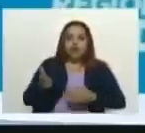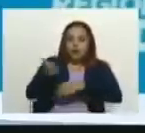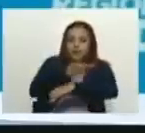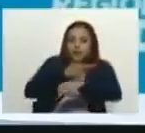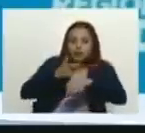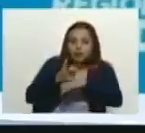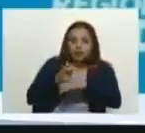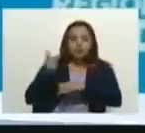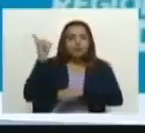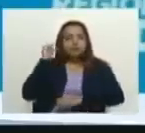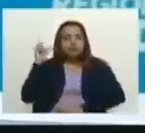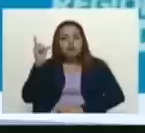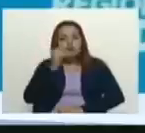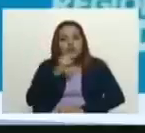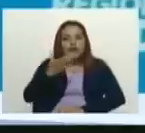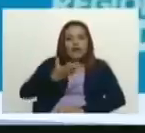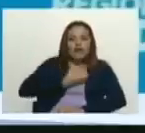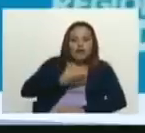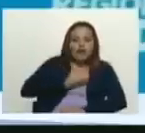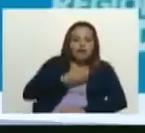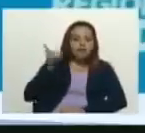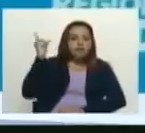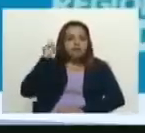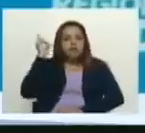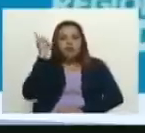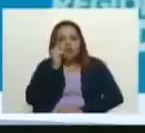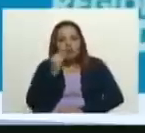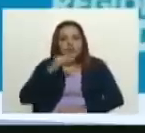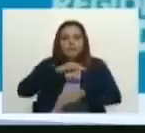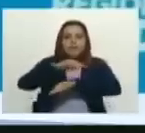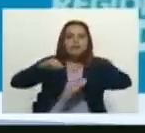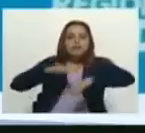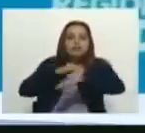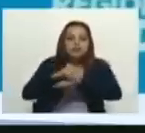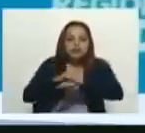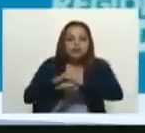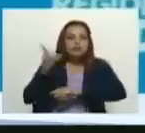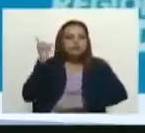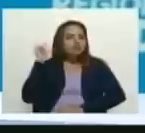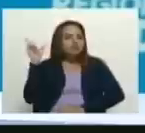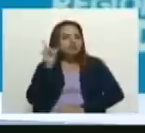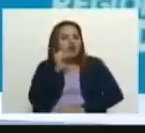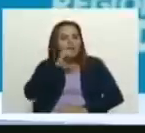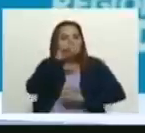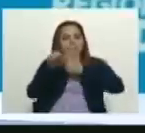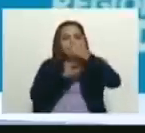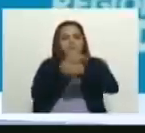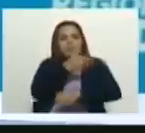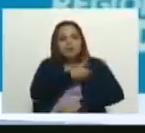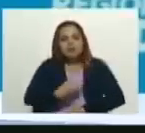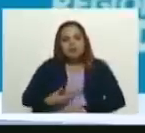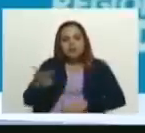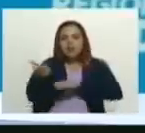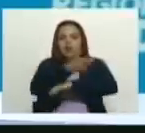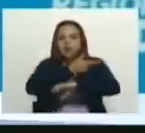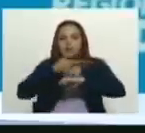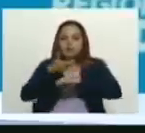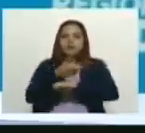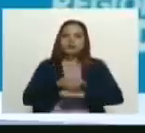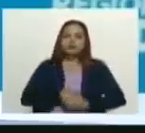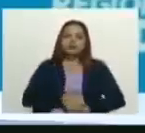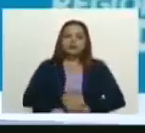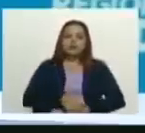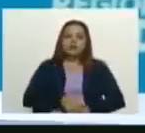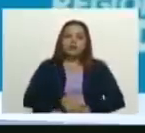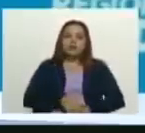Gobernadores, gobernadoras, alcaldes, alcaldesas, ministros, ministras, vicepresidentes de gobierno.